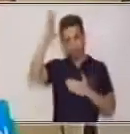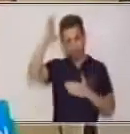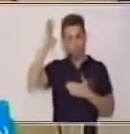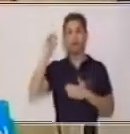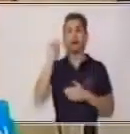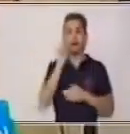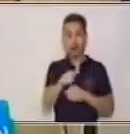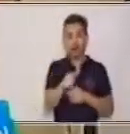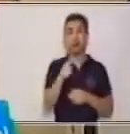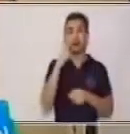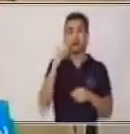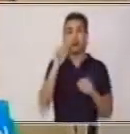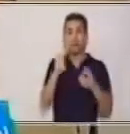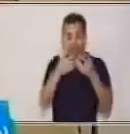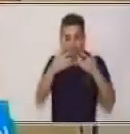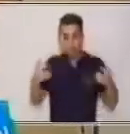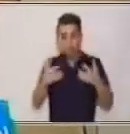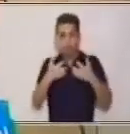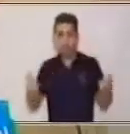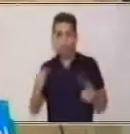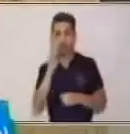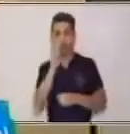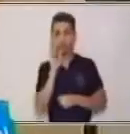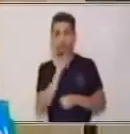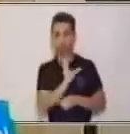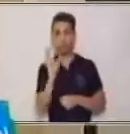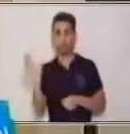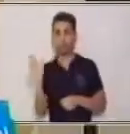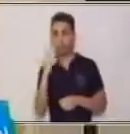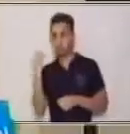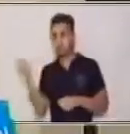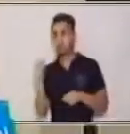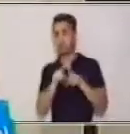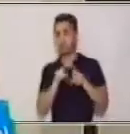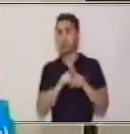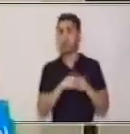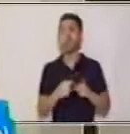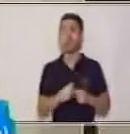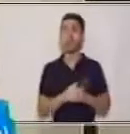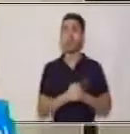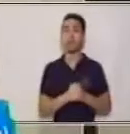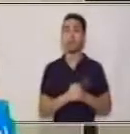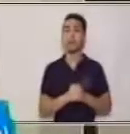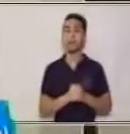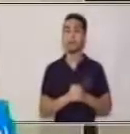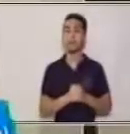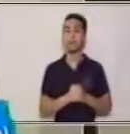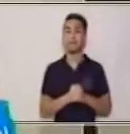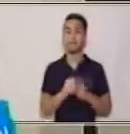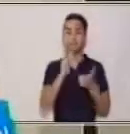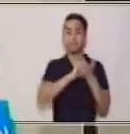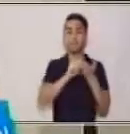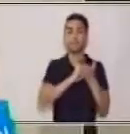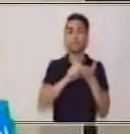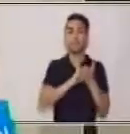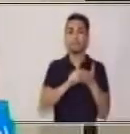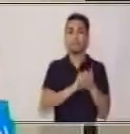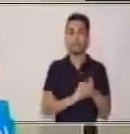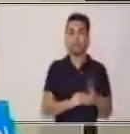podemos descomponer en dos factores, que sería igual a escribir a x